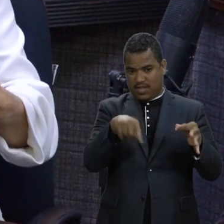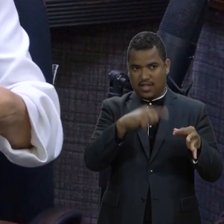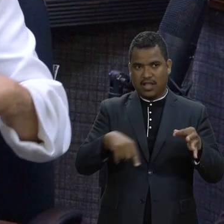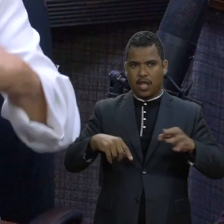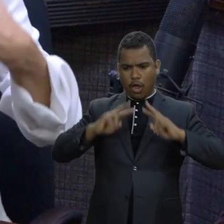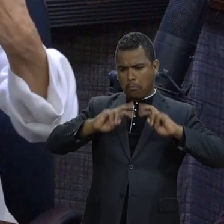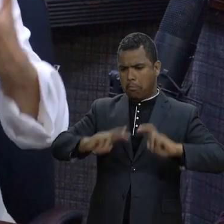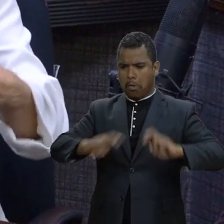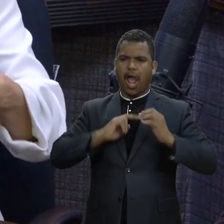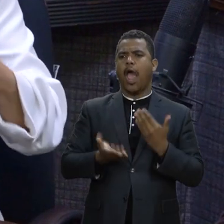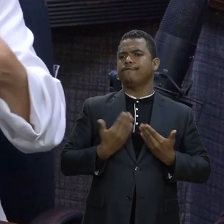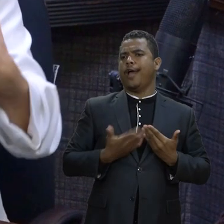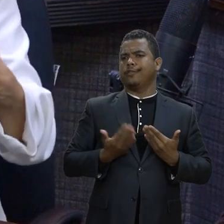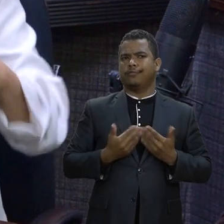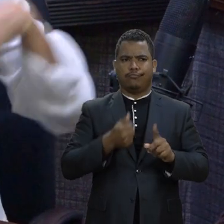van